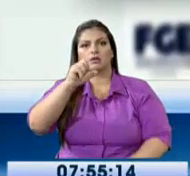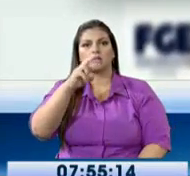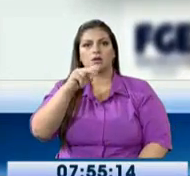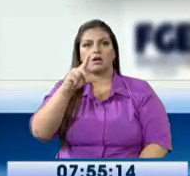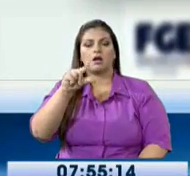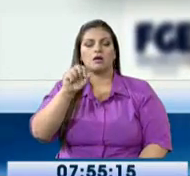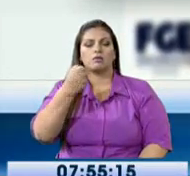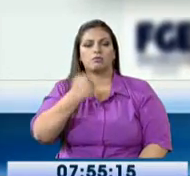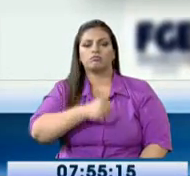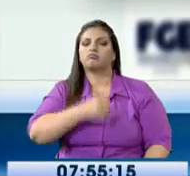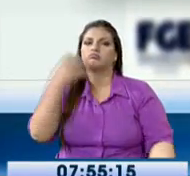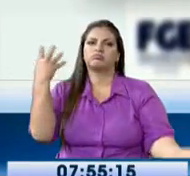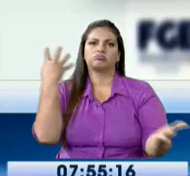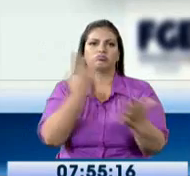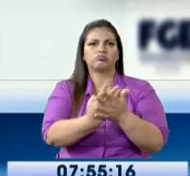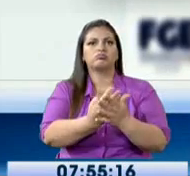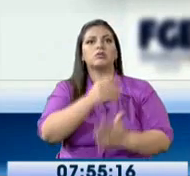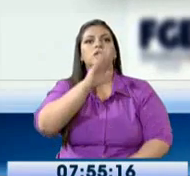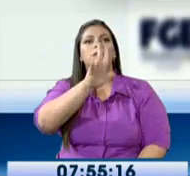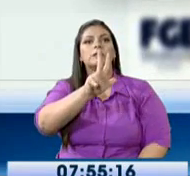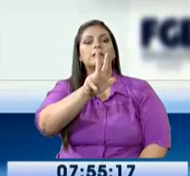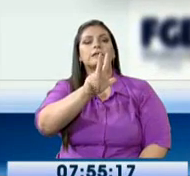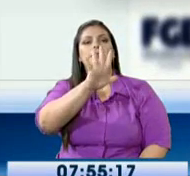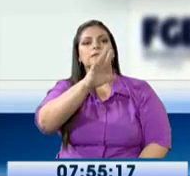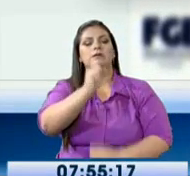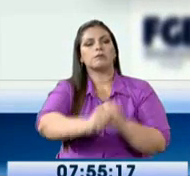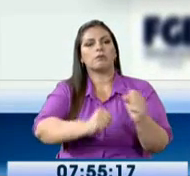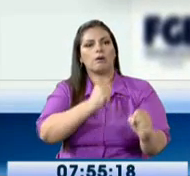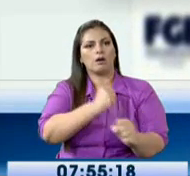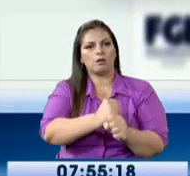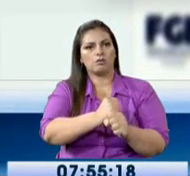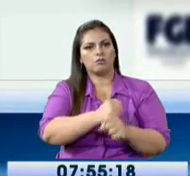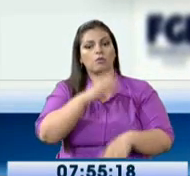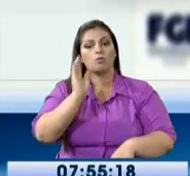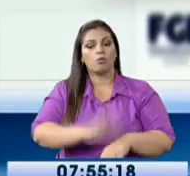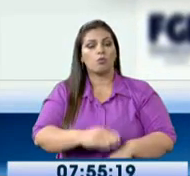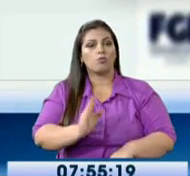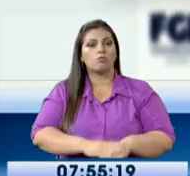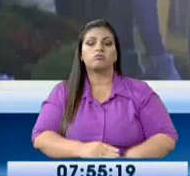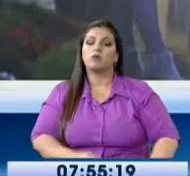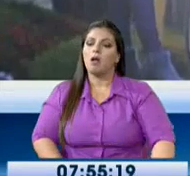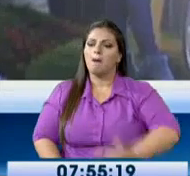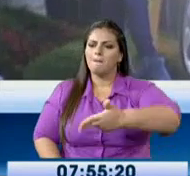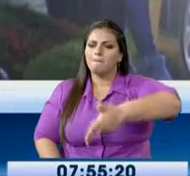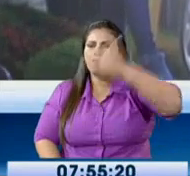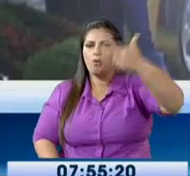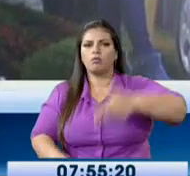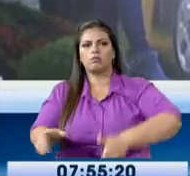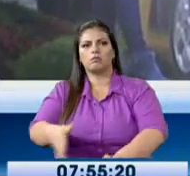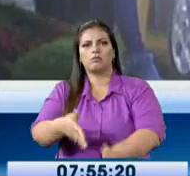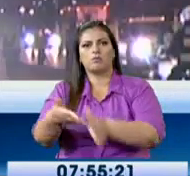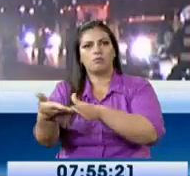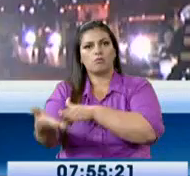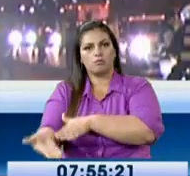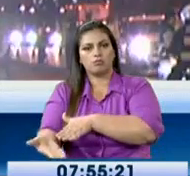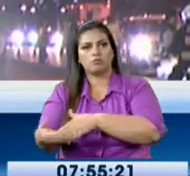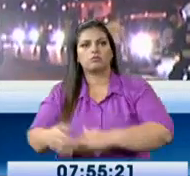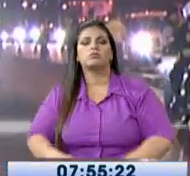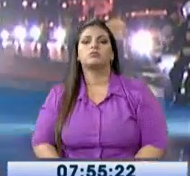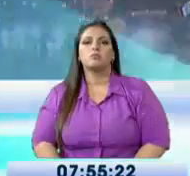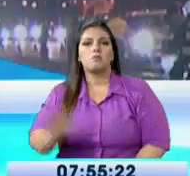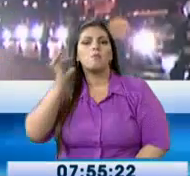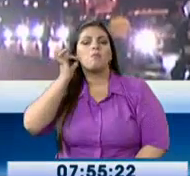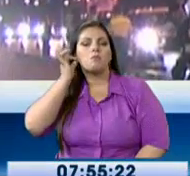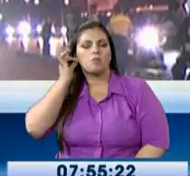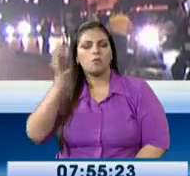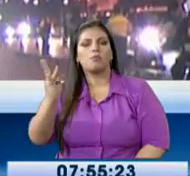quien en aquella fecha visitaba el país durante su luna de miel. El acusado fue procesado por el delito de robo con